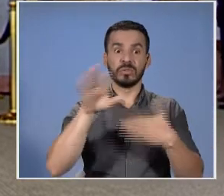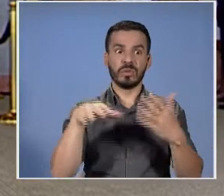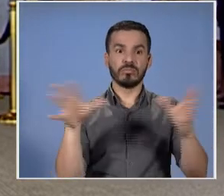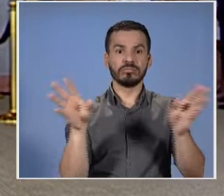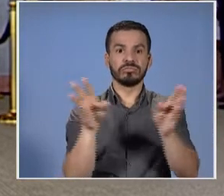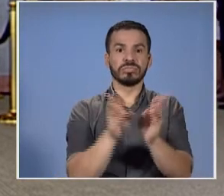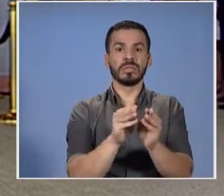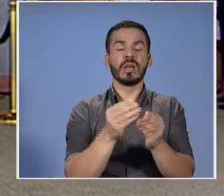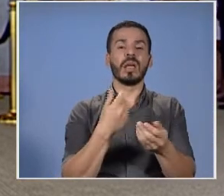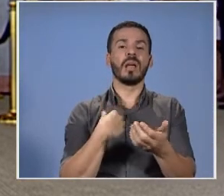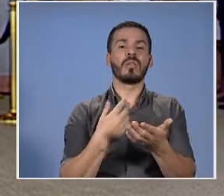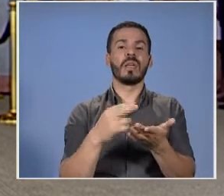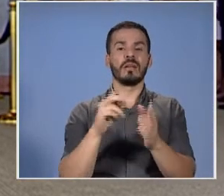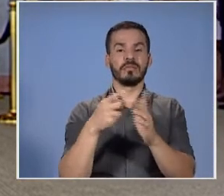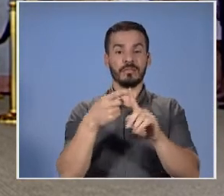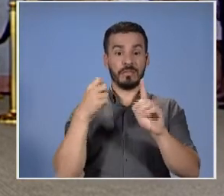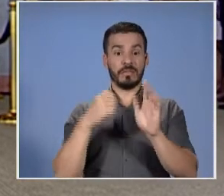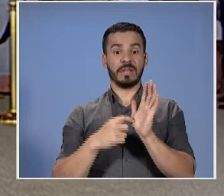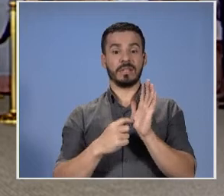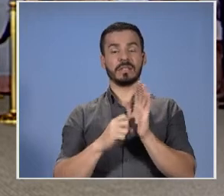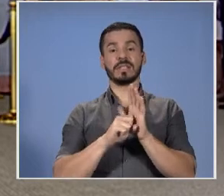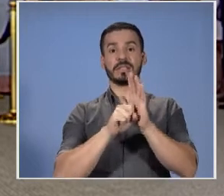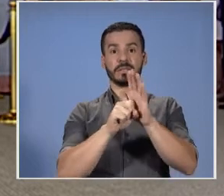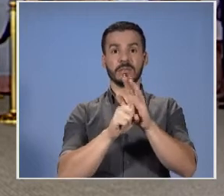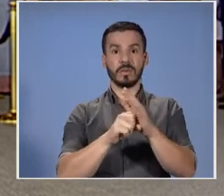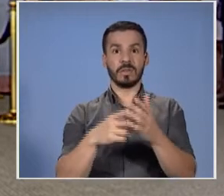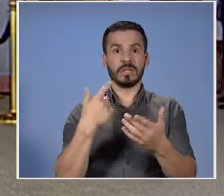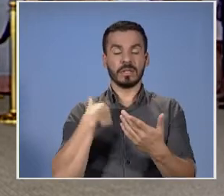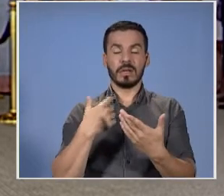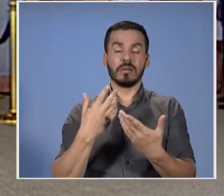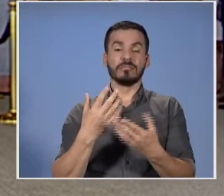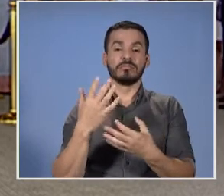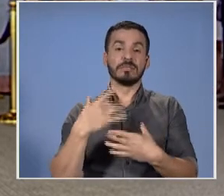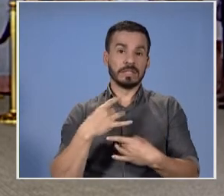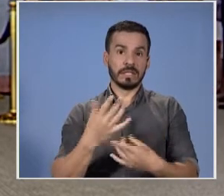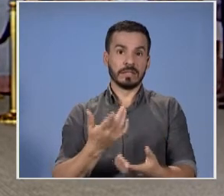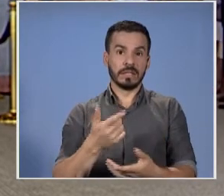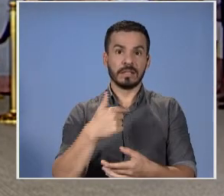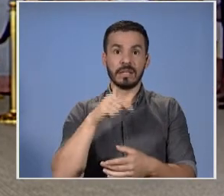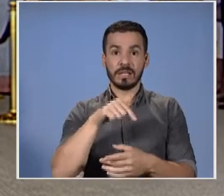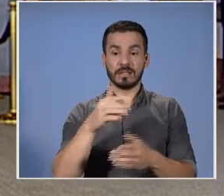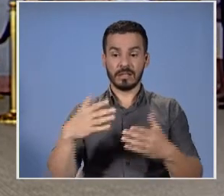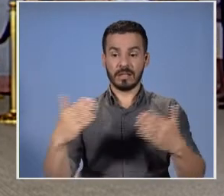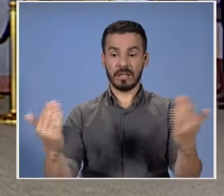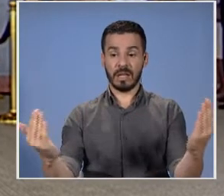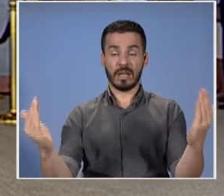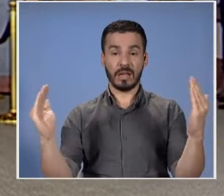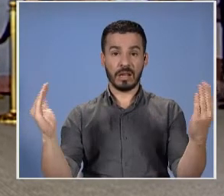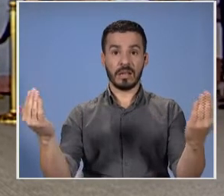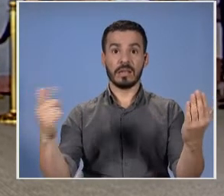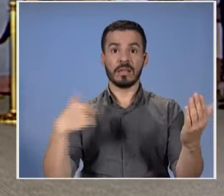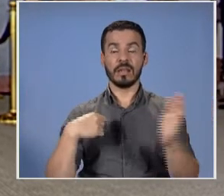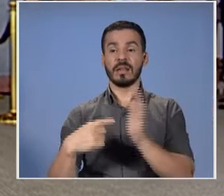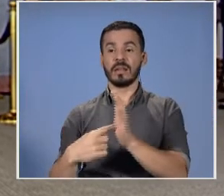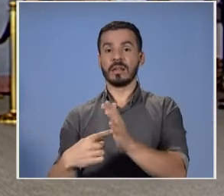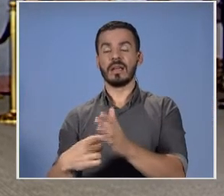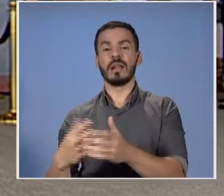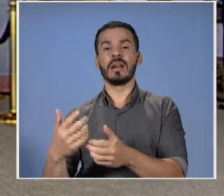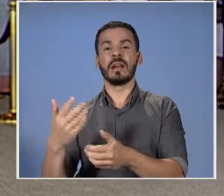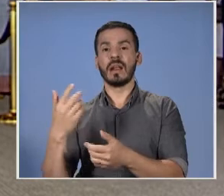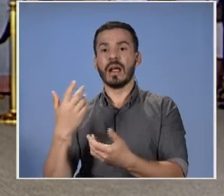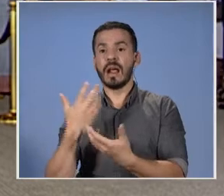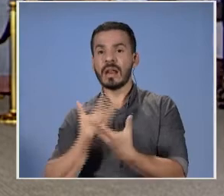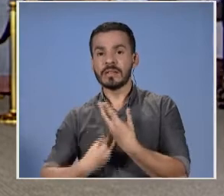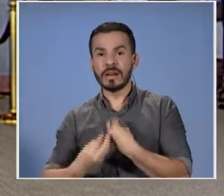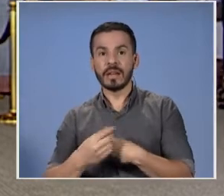simbólica interesante de la fachada a lo interno del salón más lujoso del edificio. Y asimismo los saloncitos laterales nos tienen alegorías a la tragedia y a la comedia.